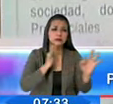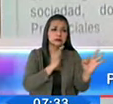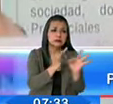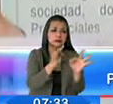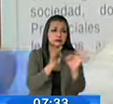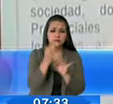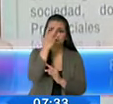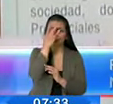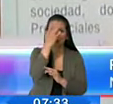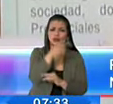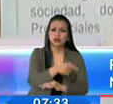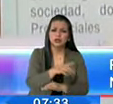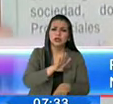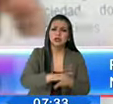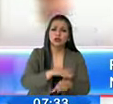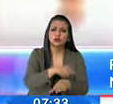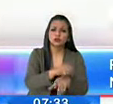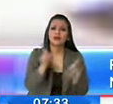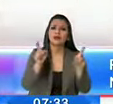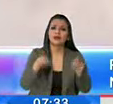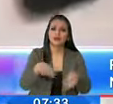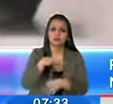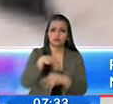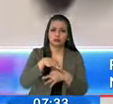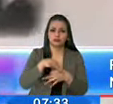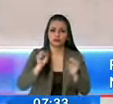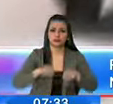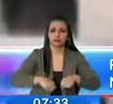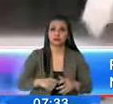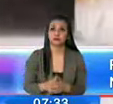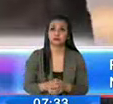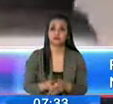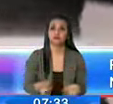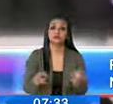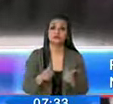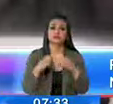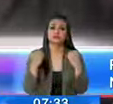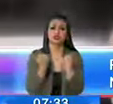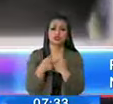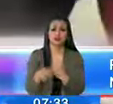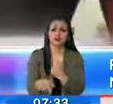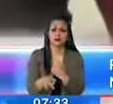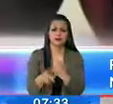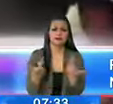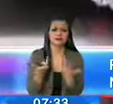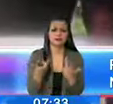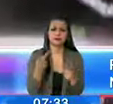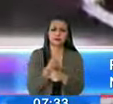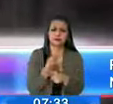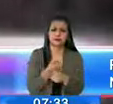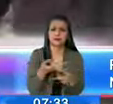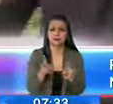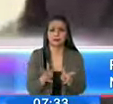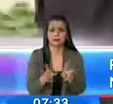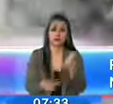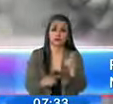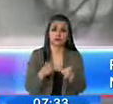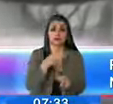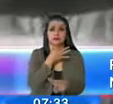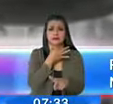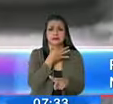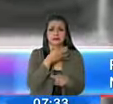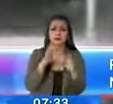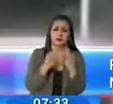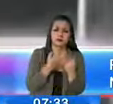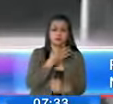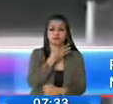qué, motivos, razones y circunstancias. Otro abismo social que mantiene en vilo y un permanente estado de paranoia colectiva